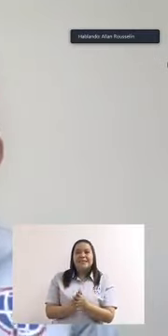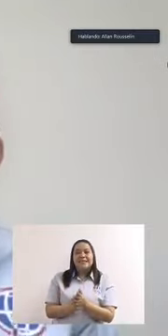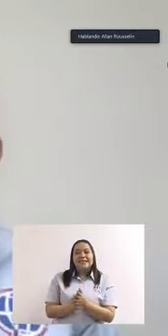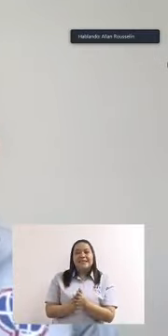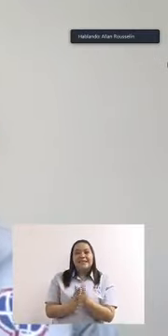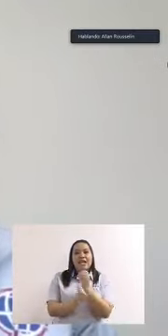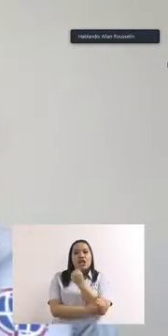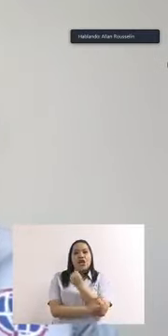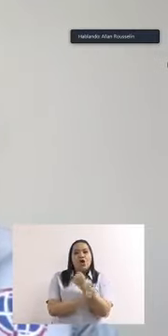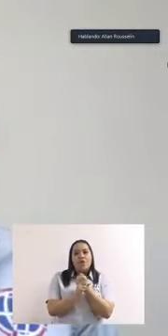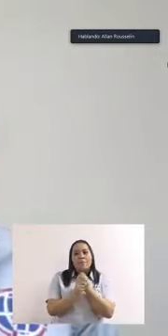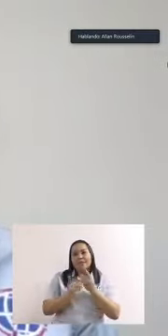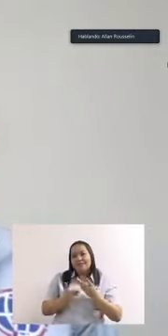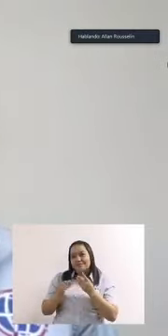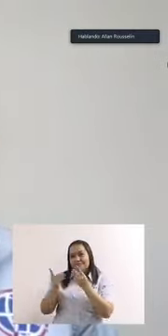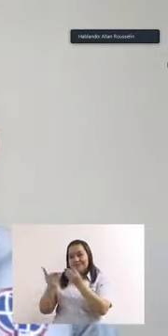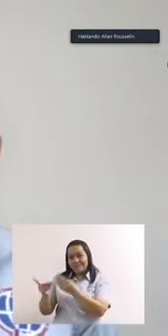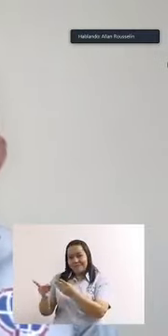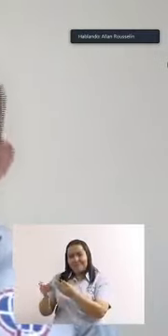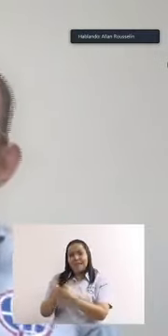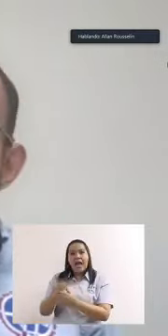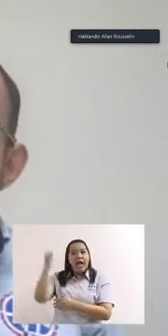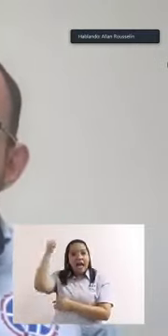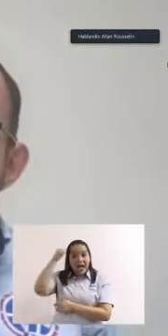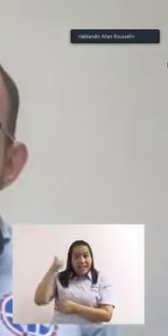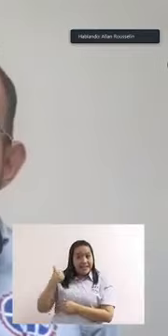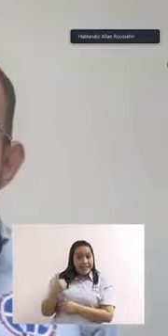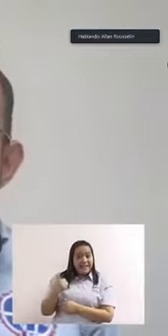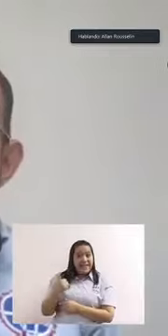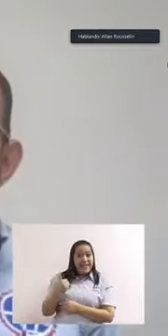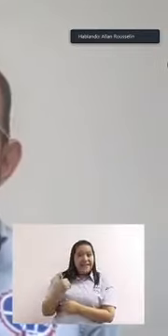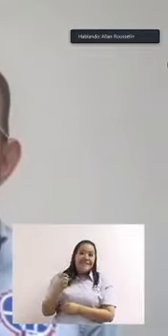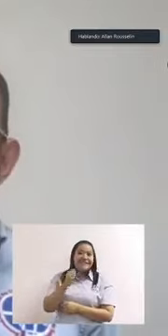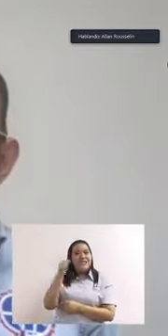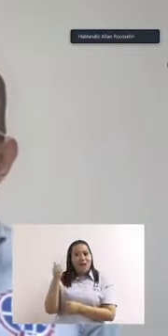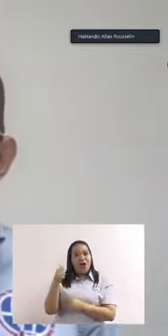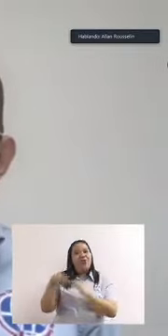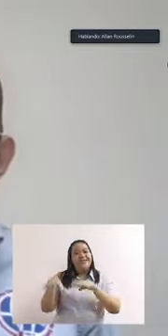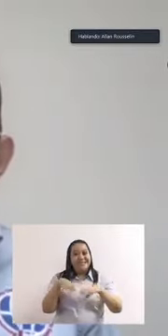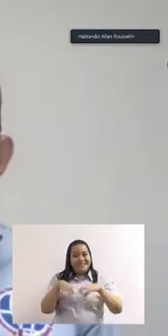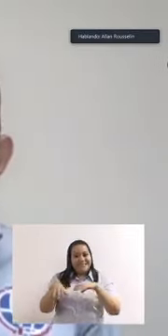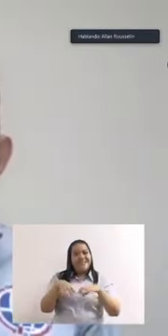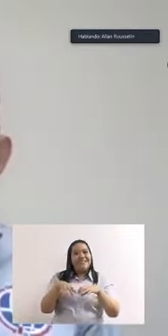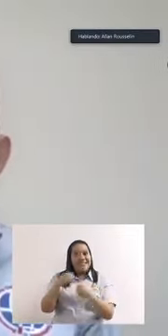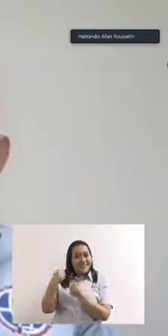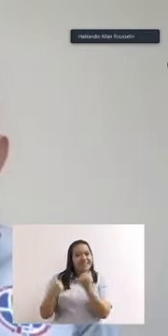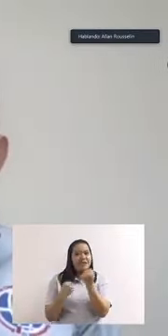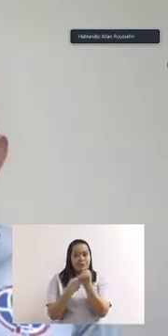institución. Ángela, no es primera vez que nos apoya, esperamos que no sea la última.